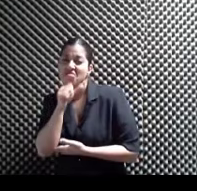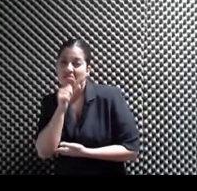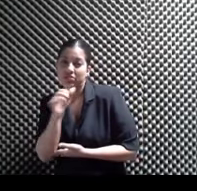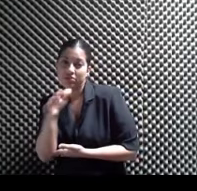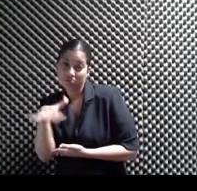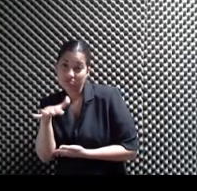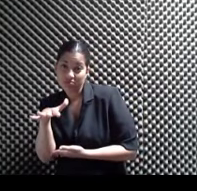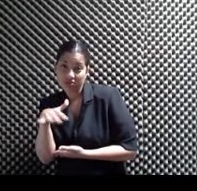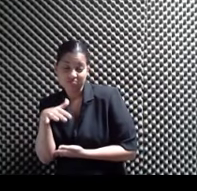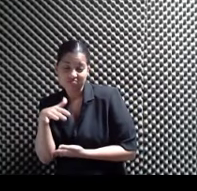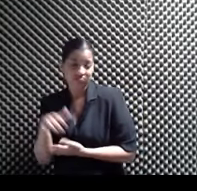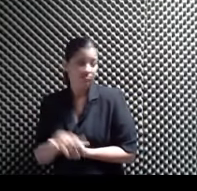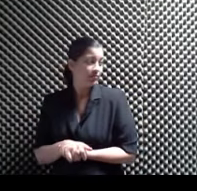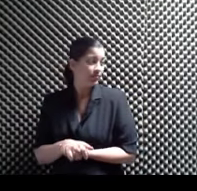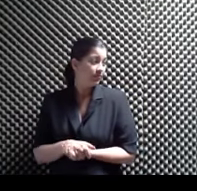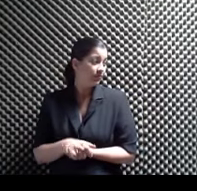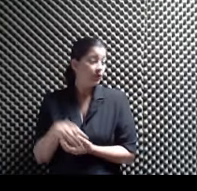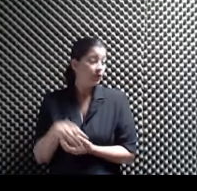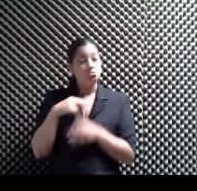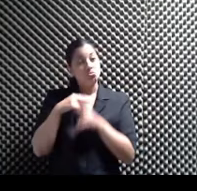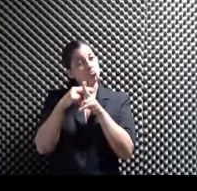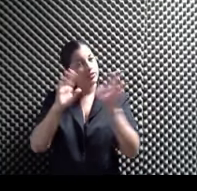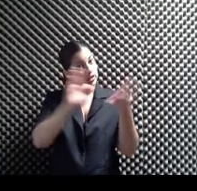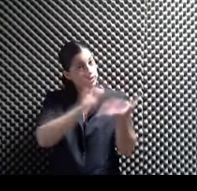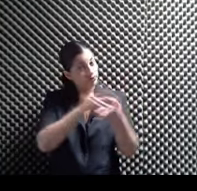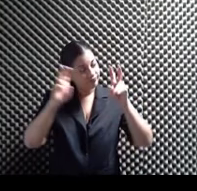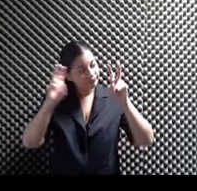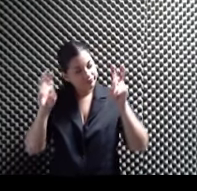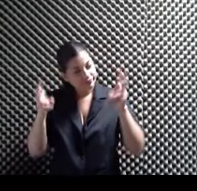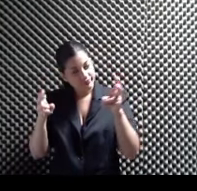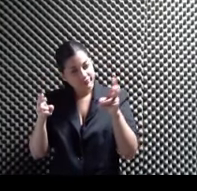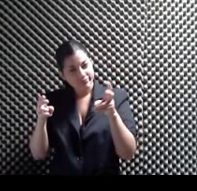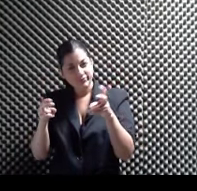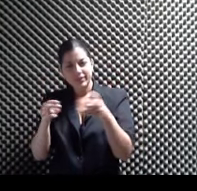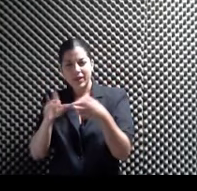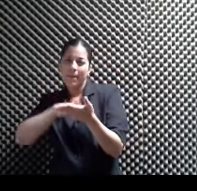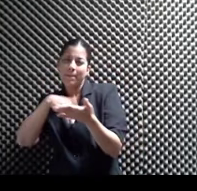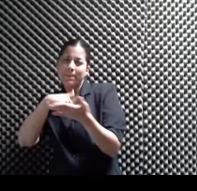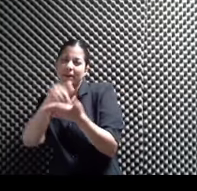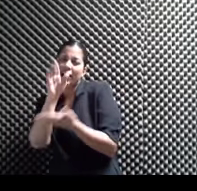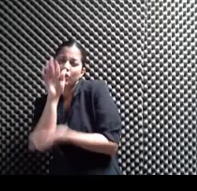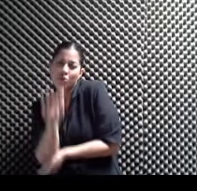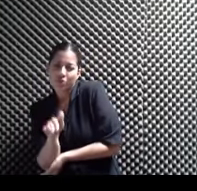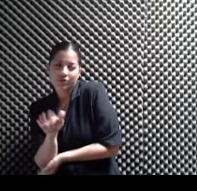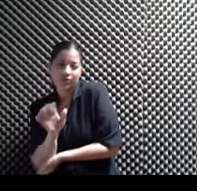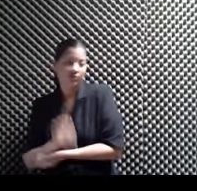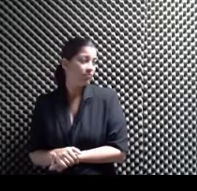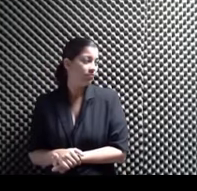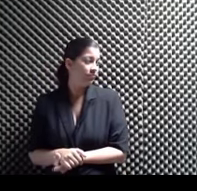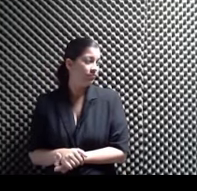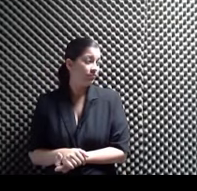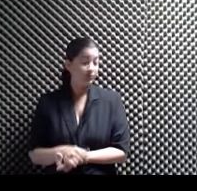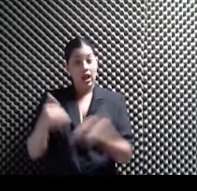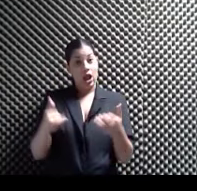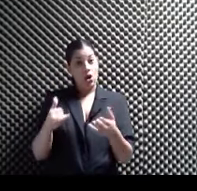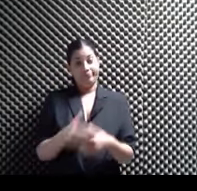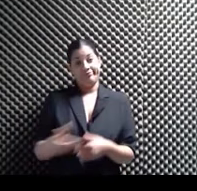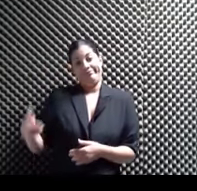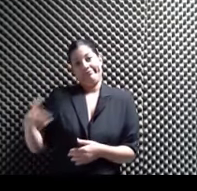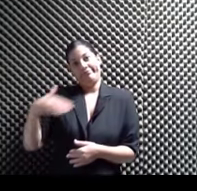Este Le llamé Pequeño pintor Porque Él se pasaba dibujando Él ahora tiene Veinte años Estaba en la universidad En la universidad Ya